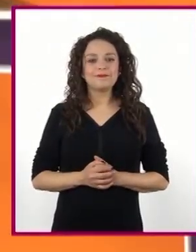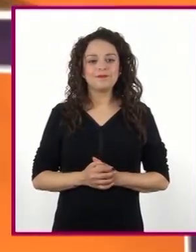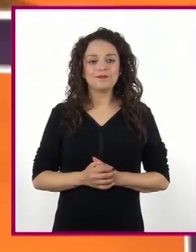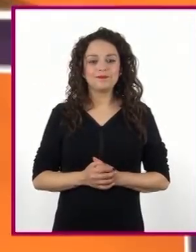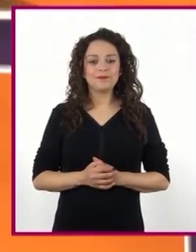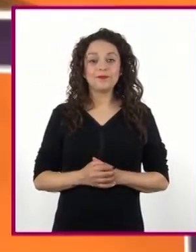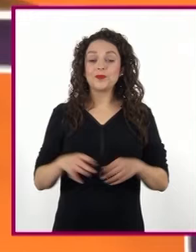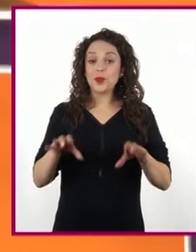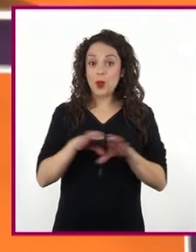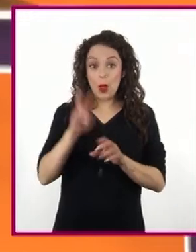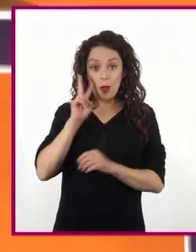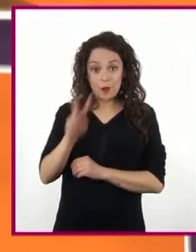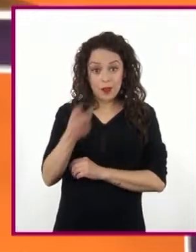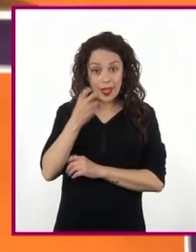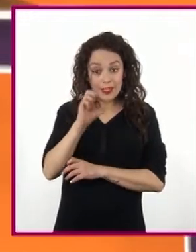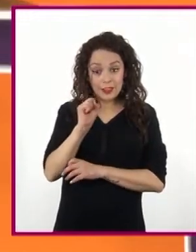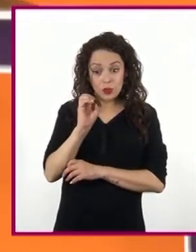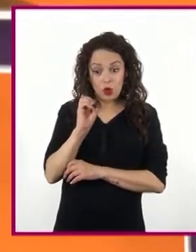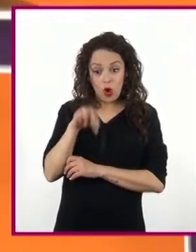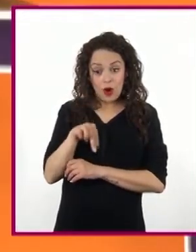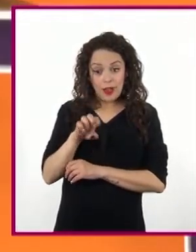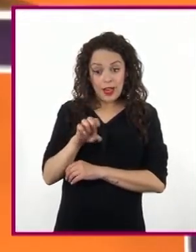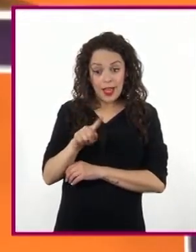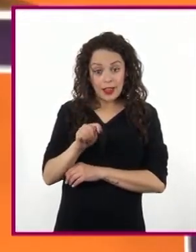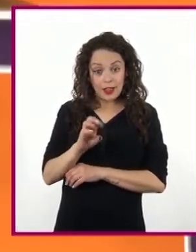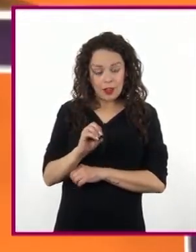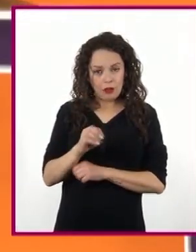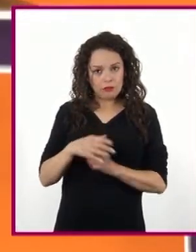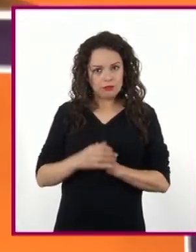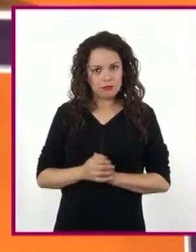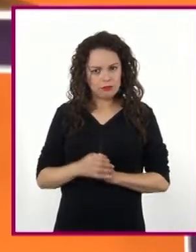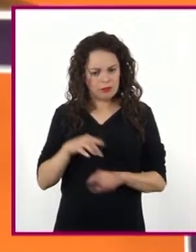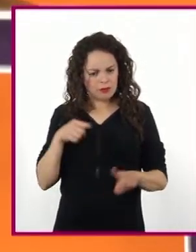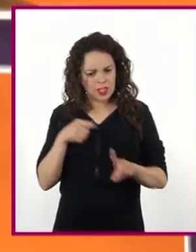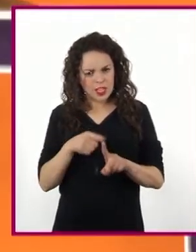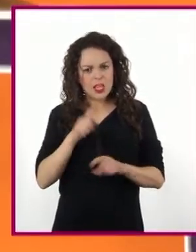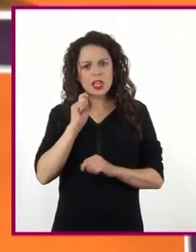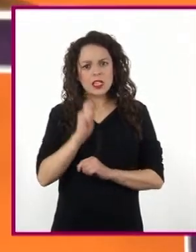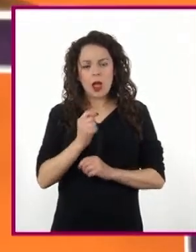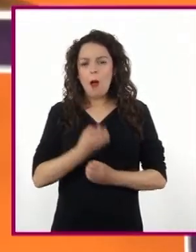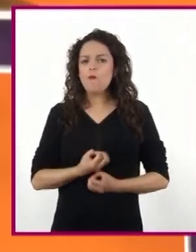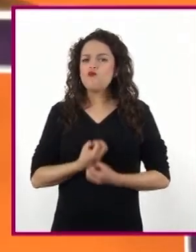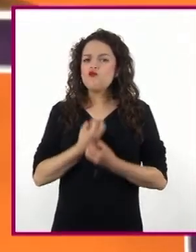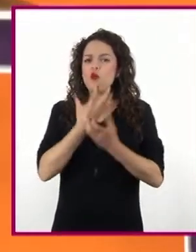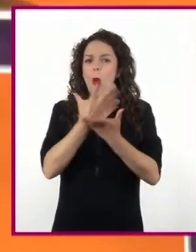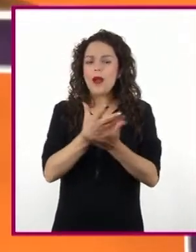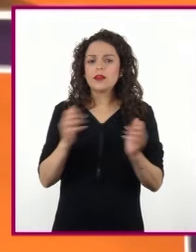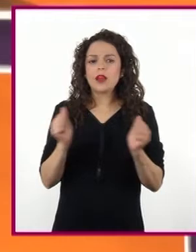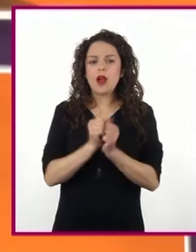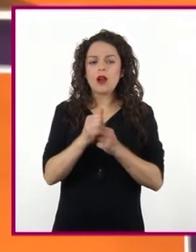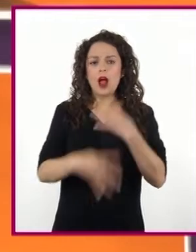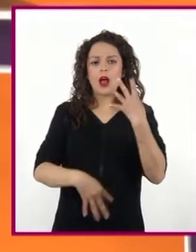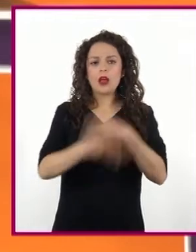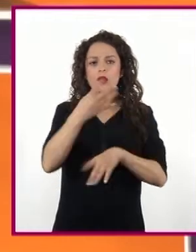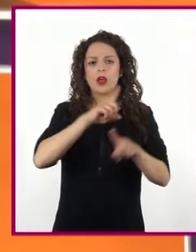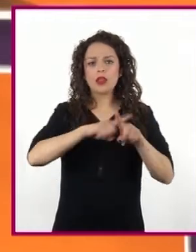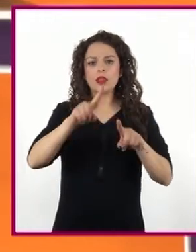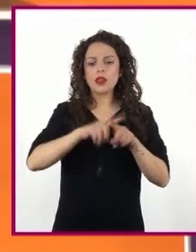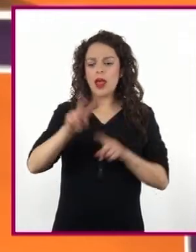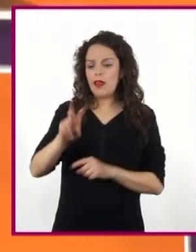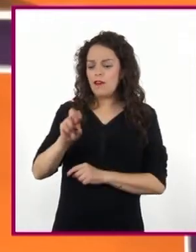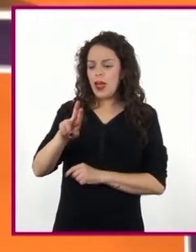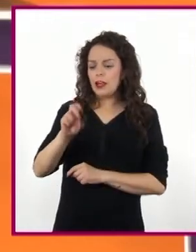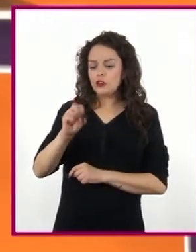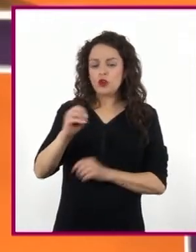¿Qué les pareció el soneto? El soneto es una composición poética compuesta de 14 versos de 11 sílabas